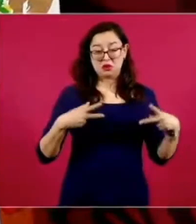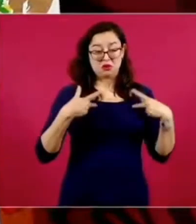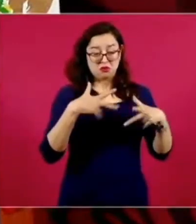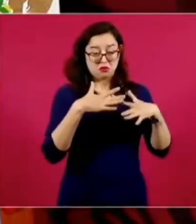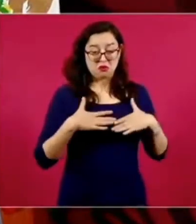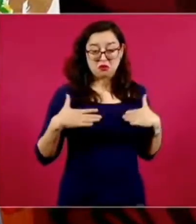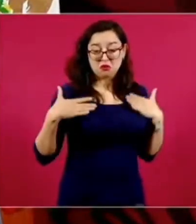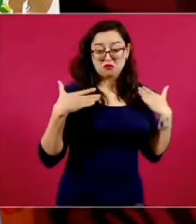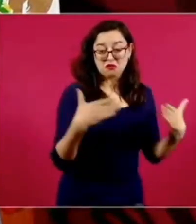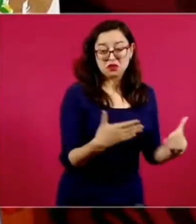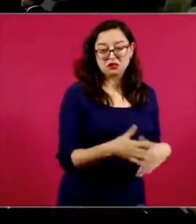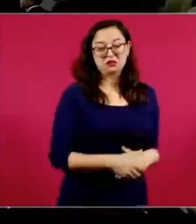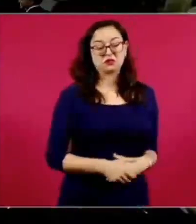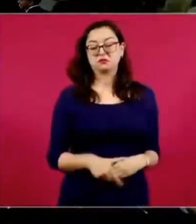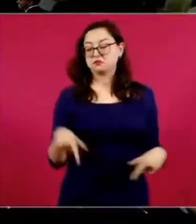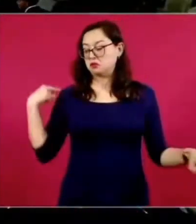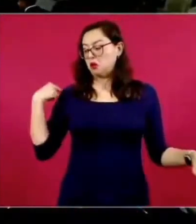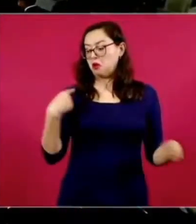en 8 años.